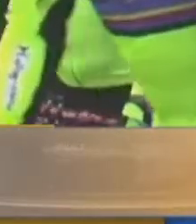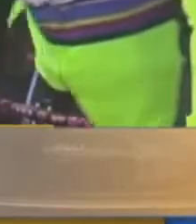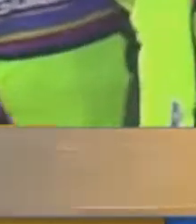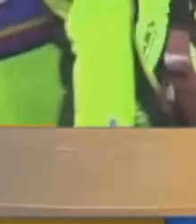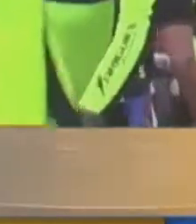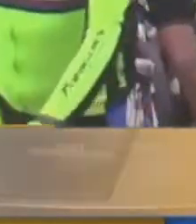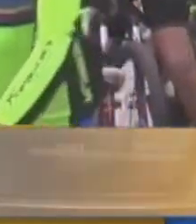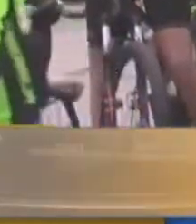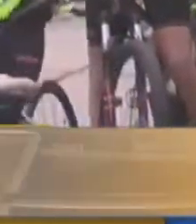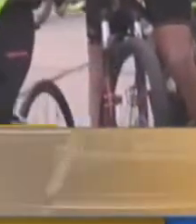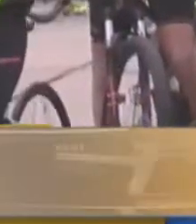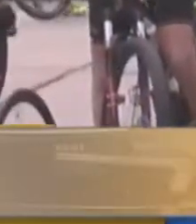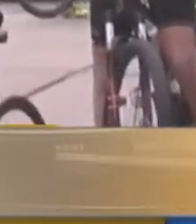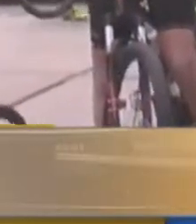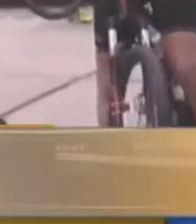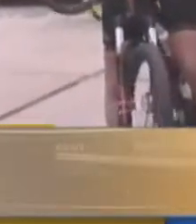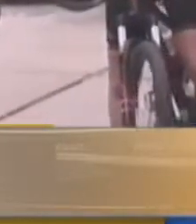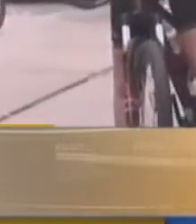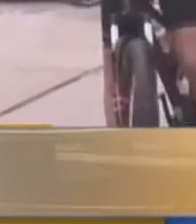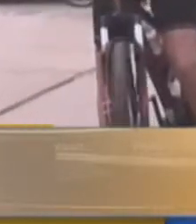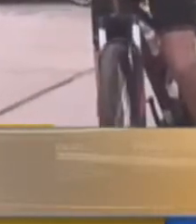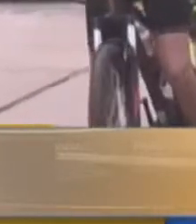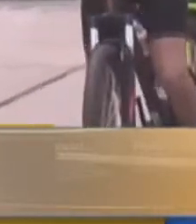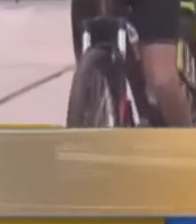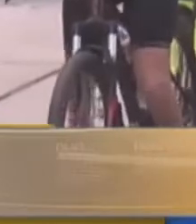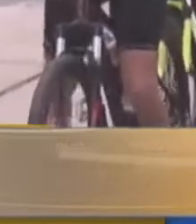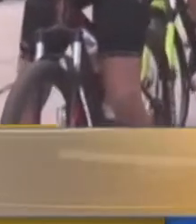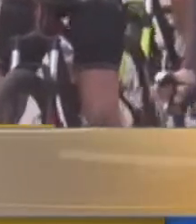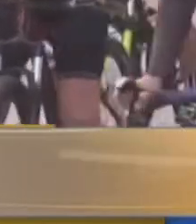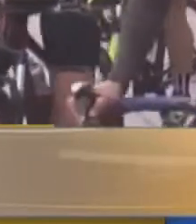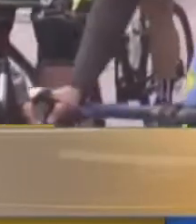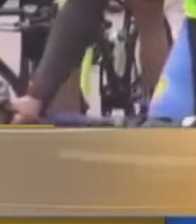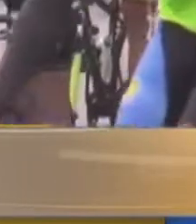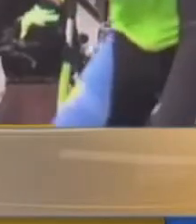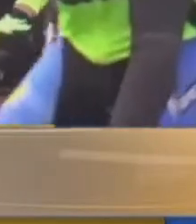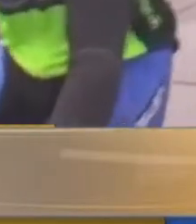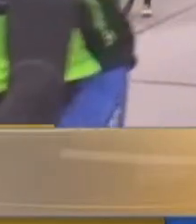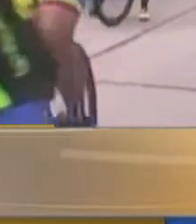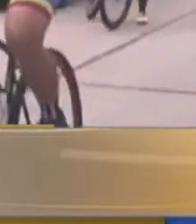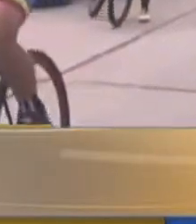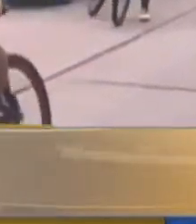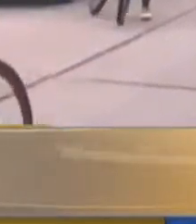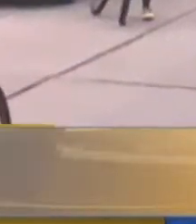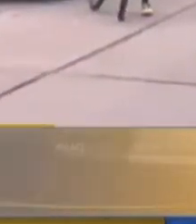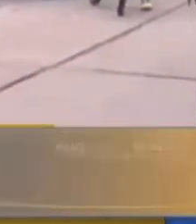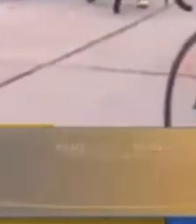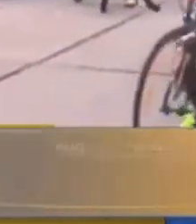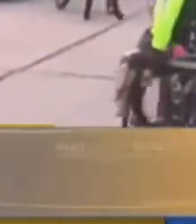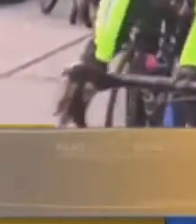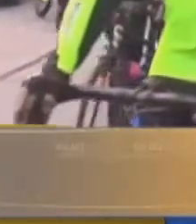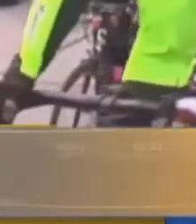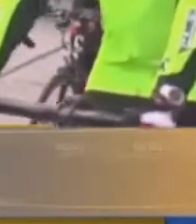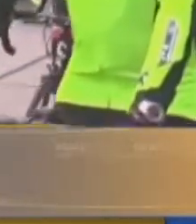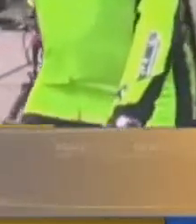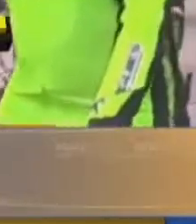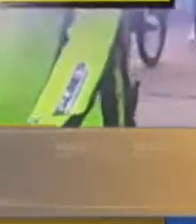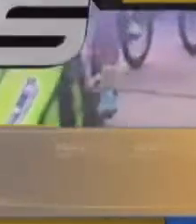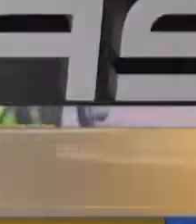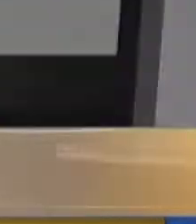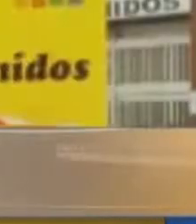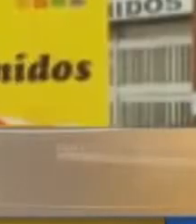10. Serán 4 etapas las que les tomará a 28 pedalistas llegar hasta el Mar Caribe. La partida se dio en las instalaciones de Enlace